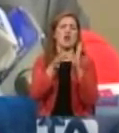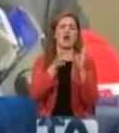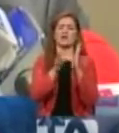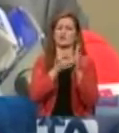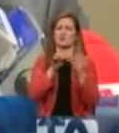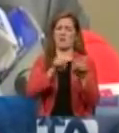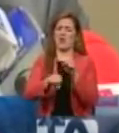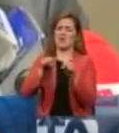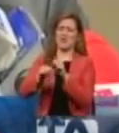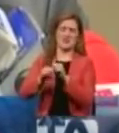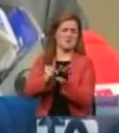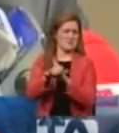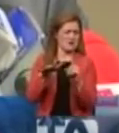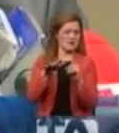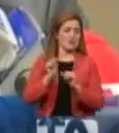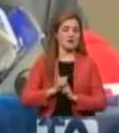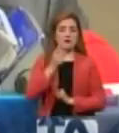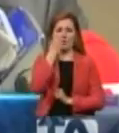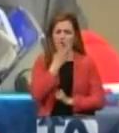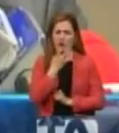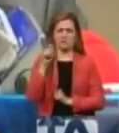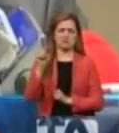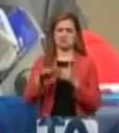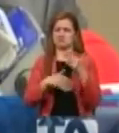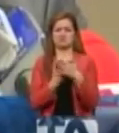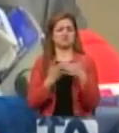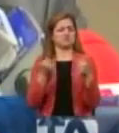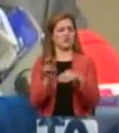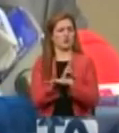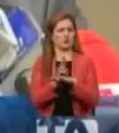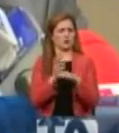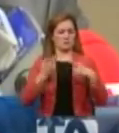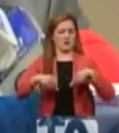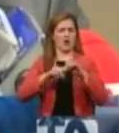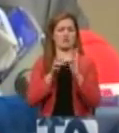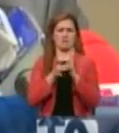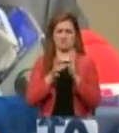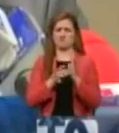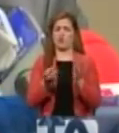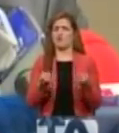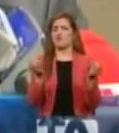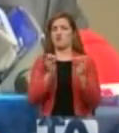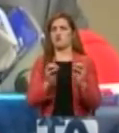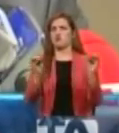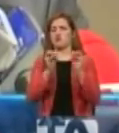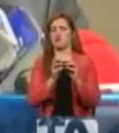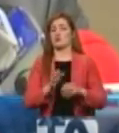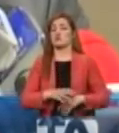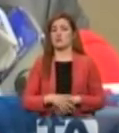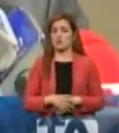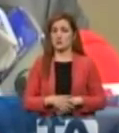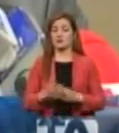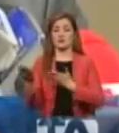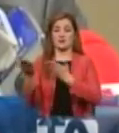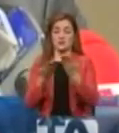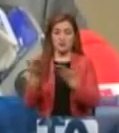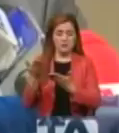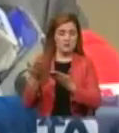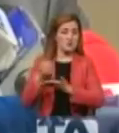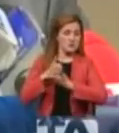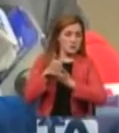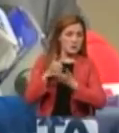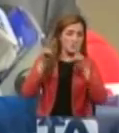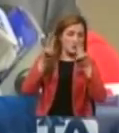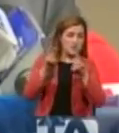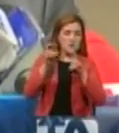El sector hotelero obviamente es uno de los sectores que utiliza plástico en gran medida por servicios que presta,